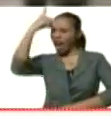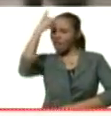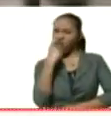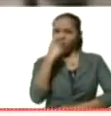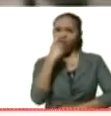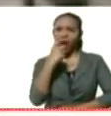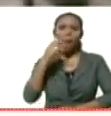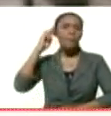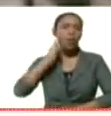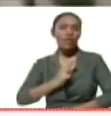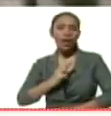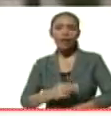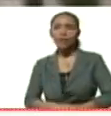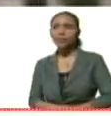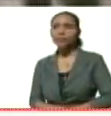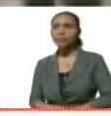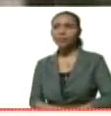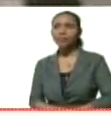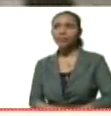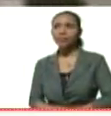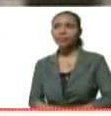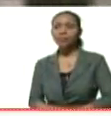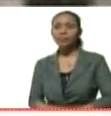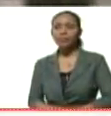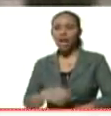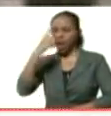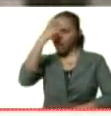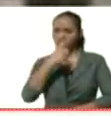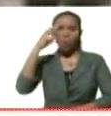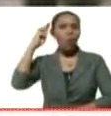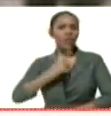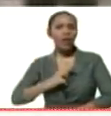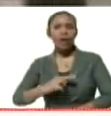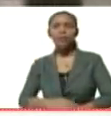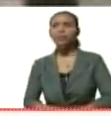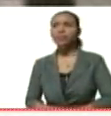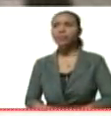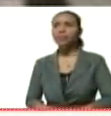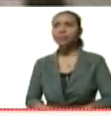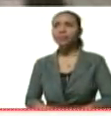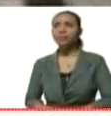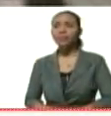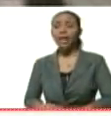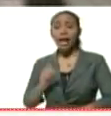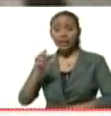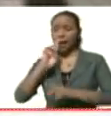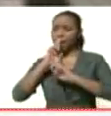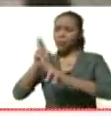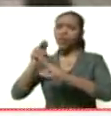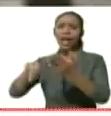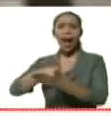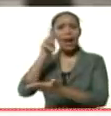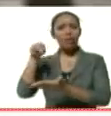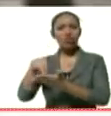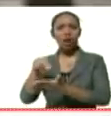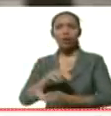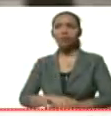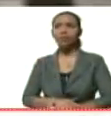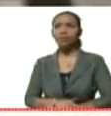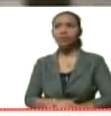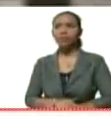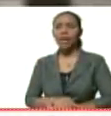furia bolivariana. La furia bolivariana sería la respuesta nacional